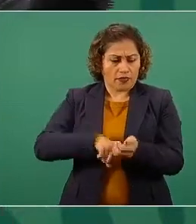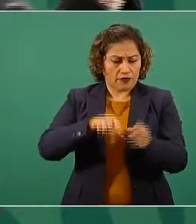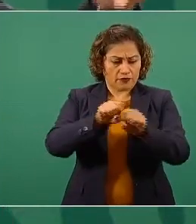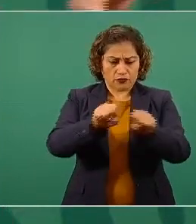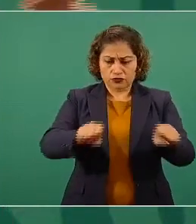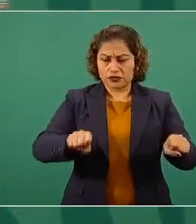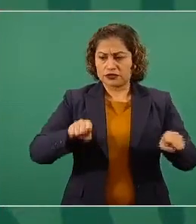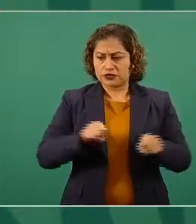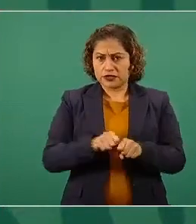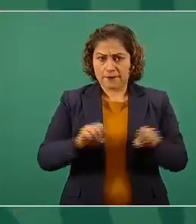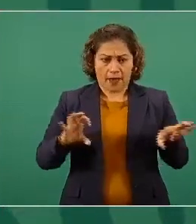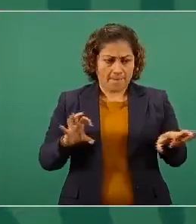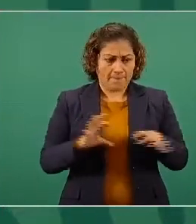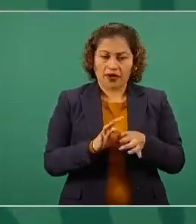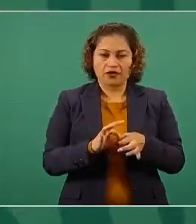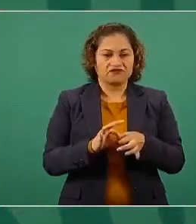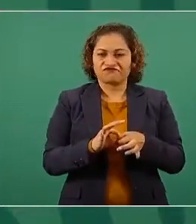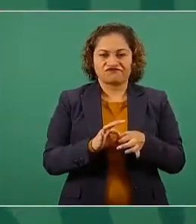se separó.